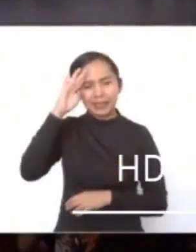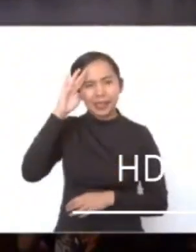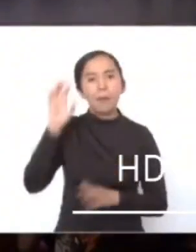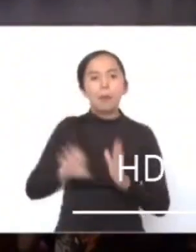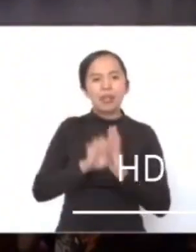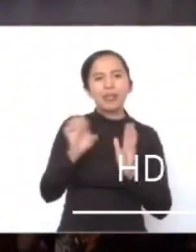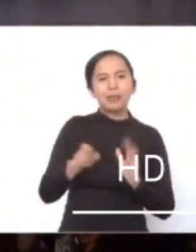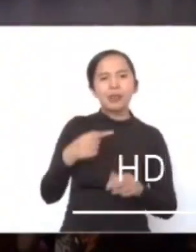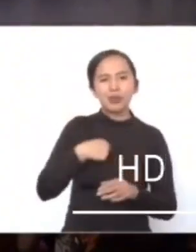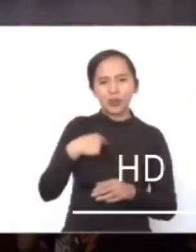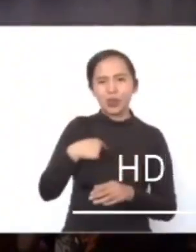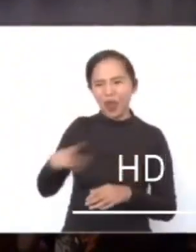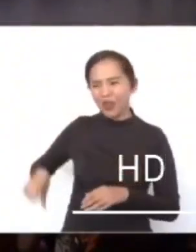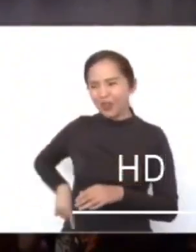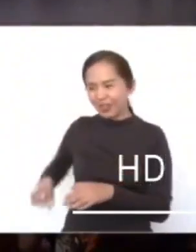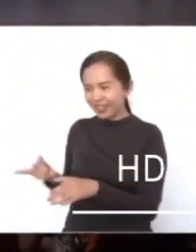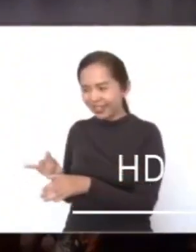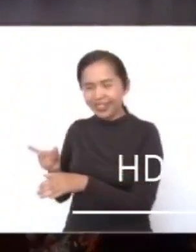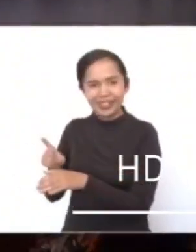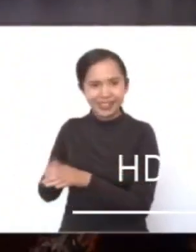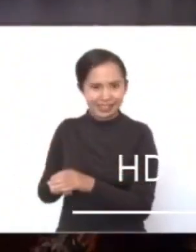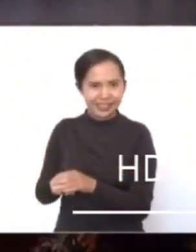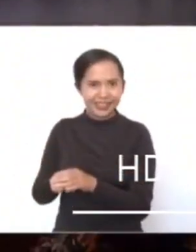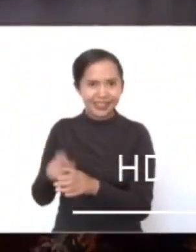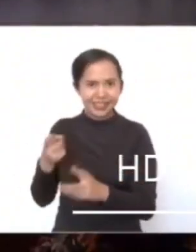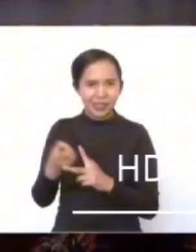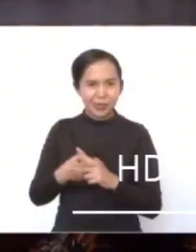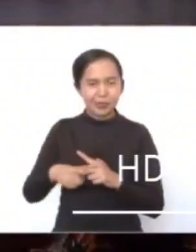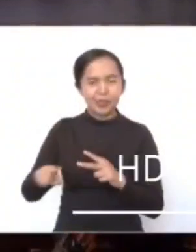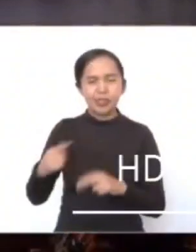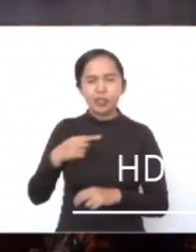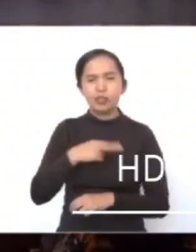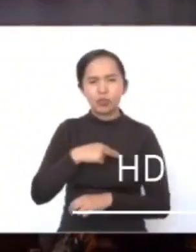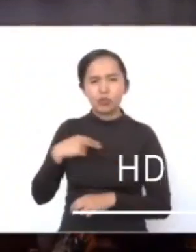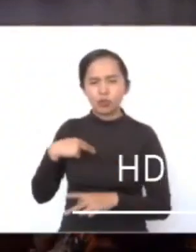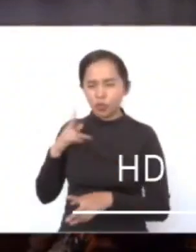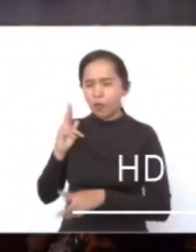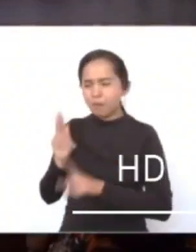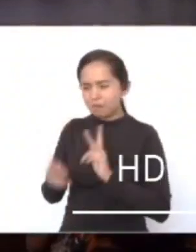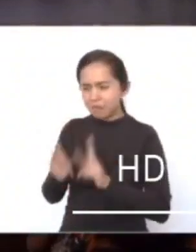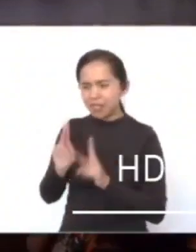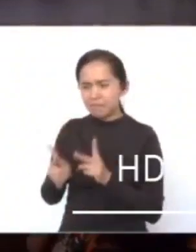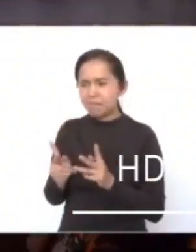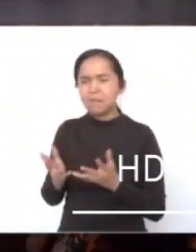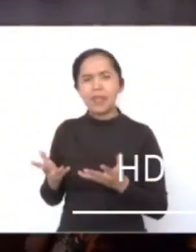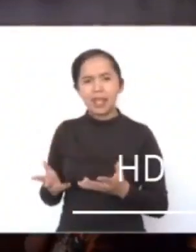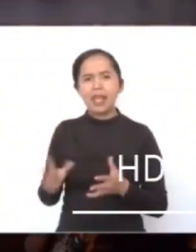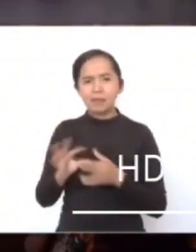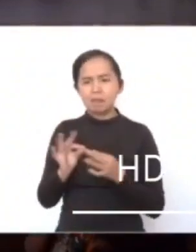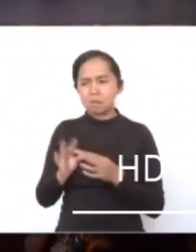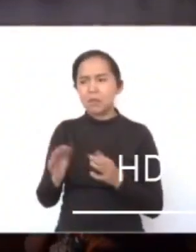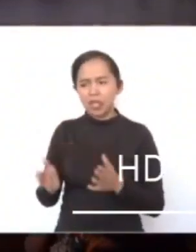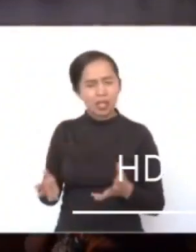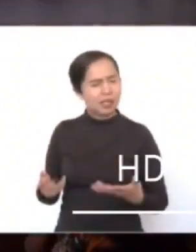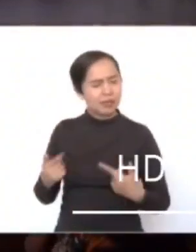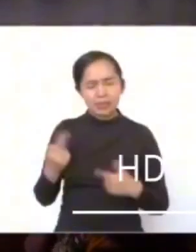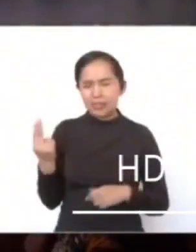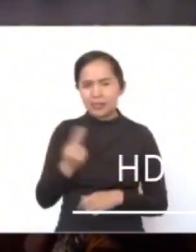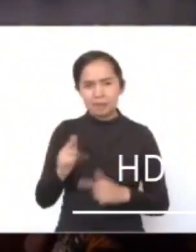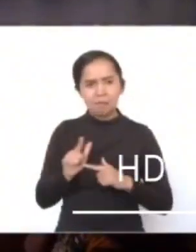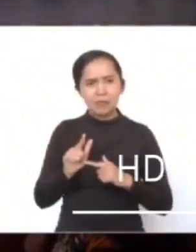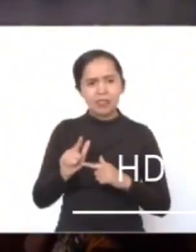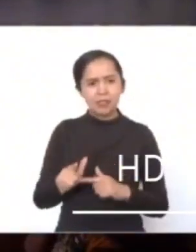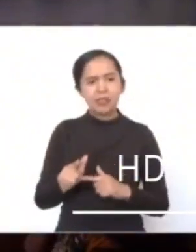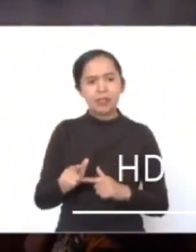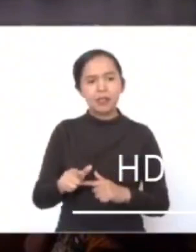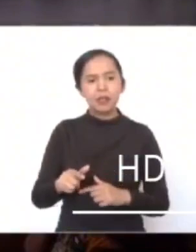tocó llegar a la jefatura de gobierno, platicamos sobre eso y comentamos, ya, vamos para adelante.